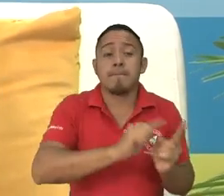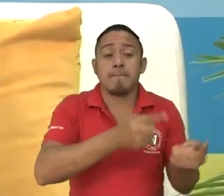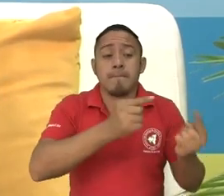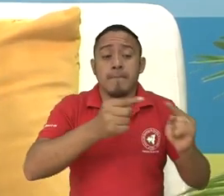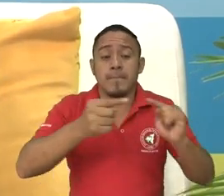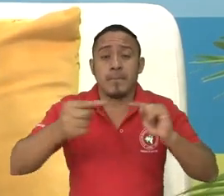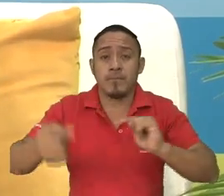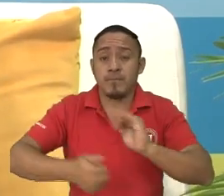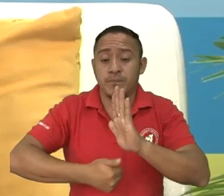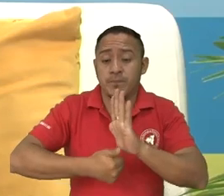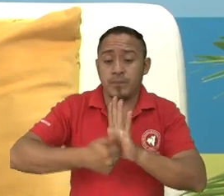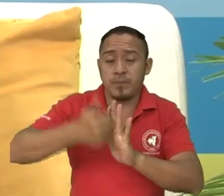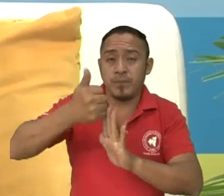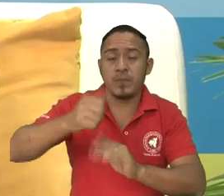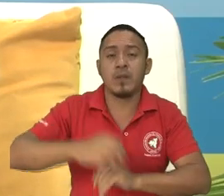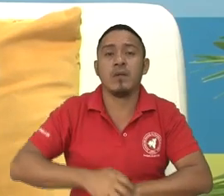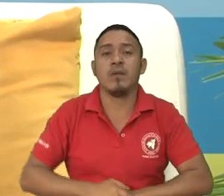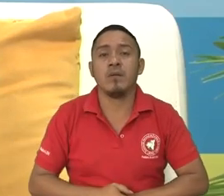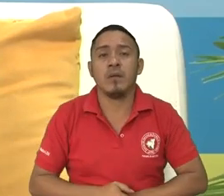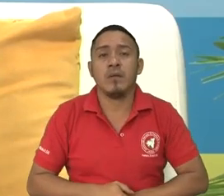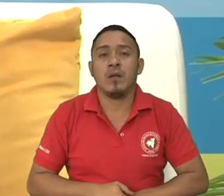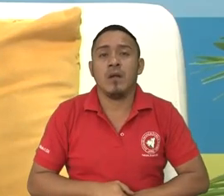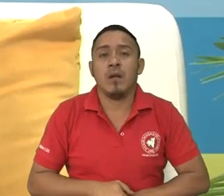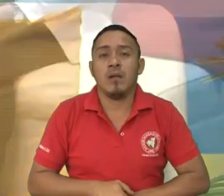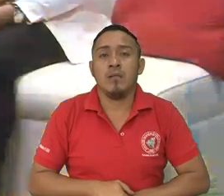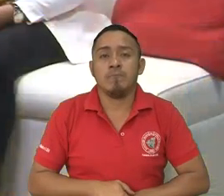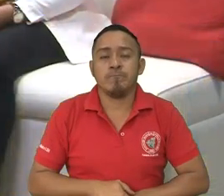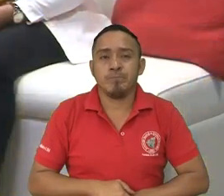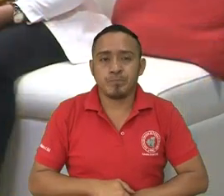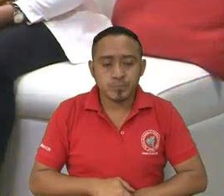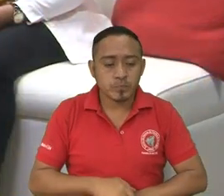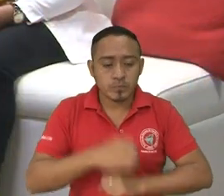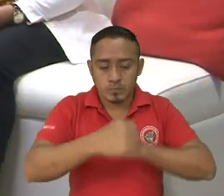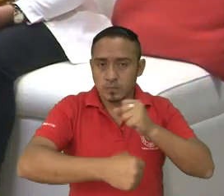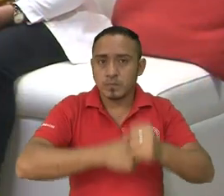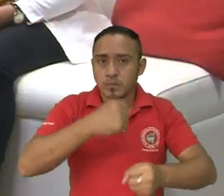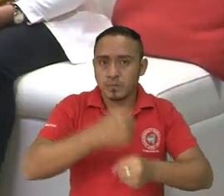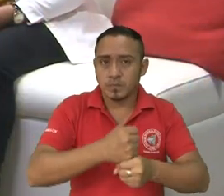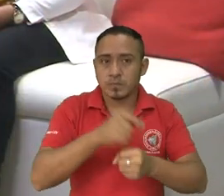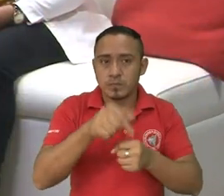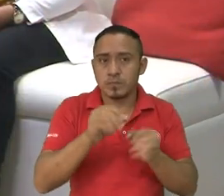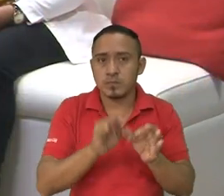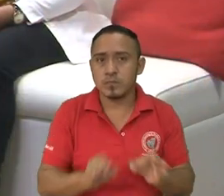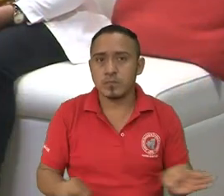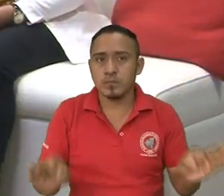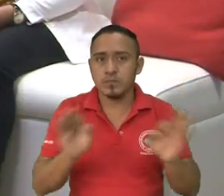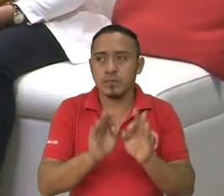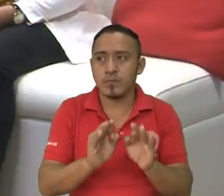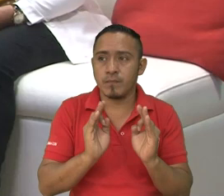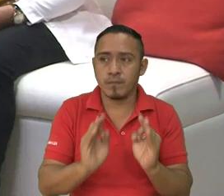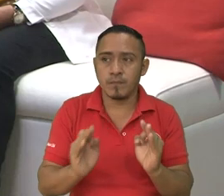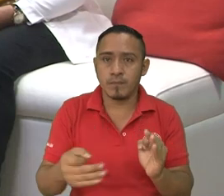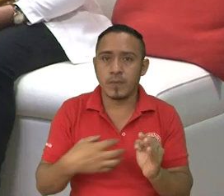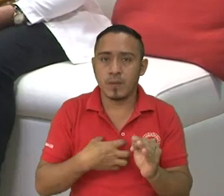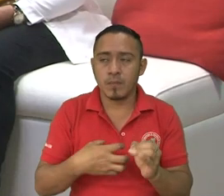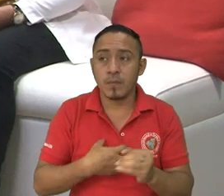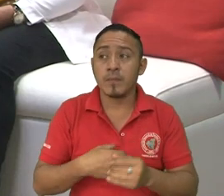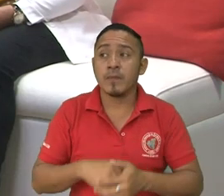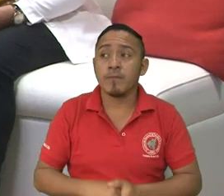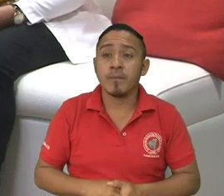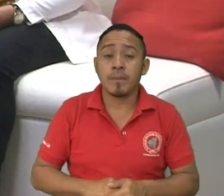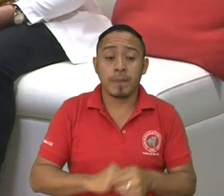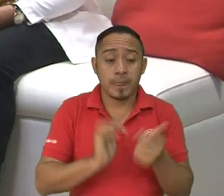en esto de la autoestima en las edades? En las edades es muy importante hablar sobre las edades, porque aún los